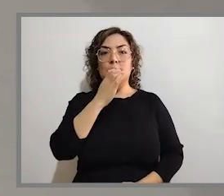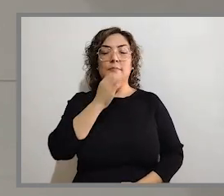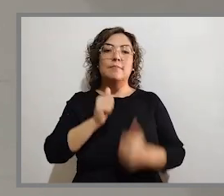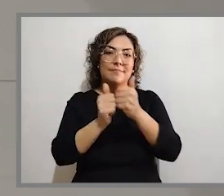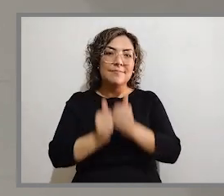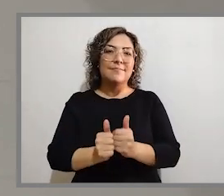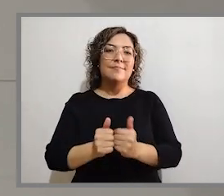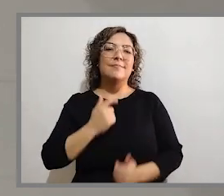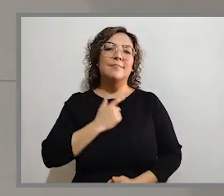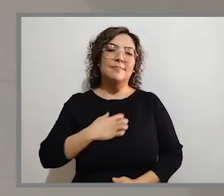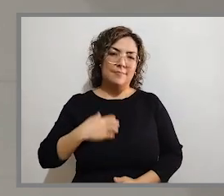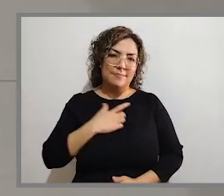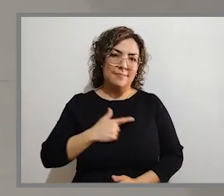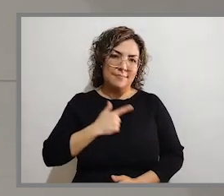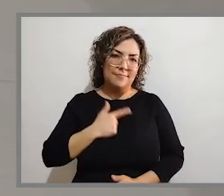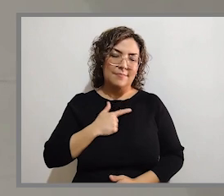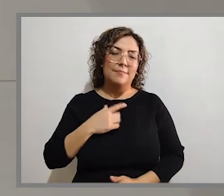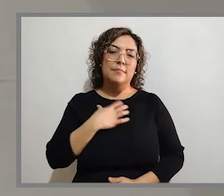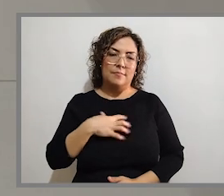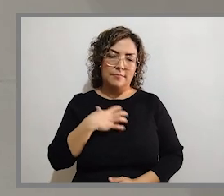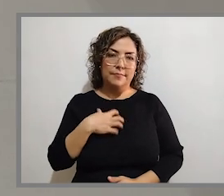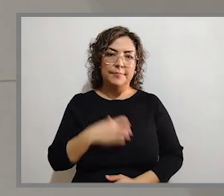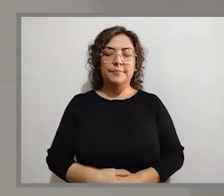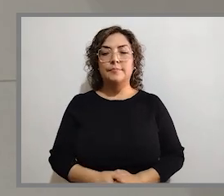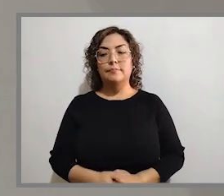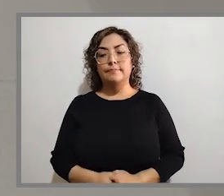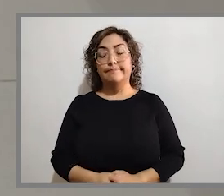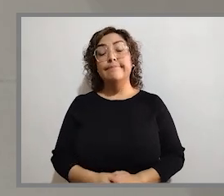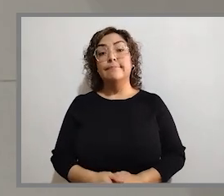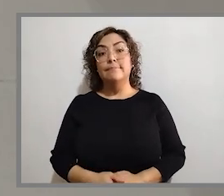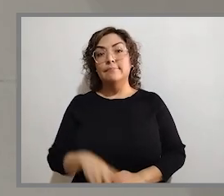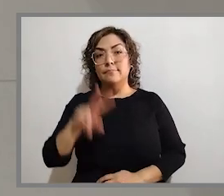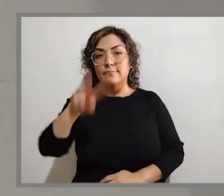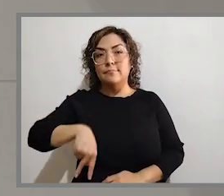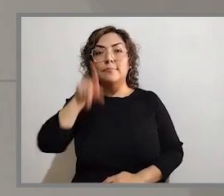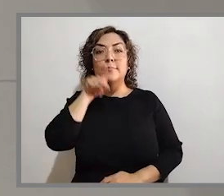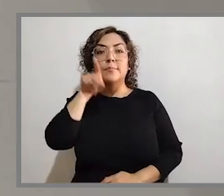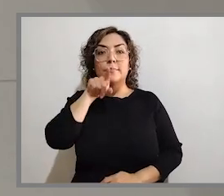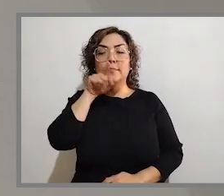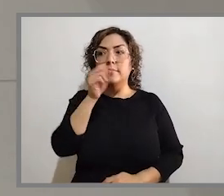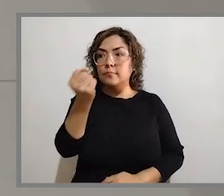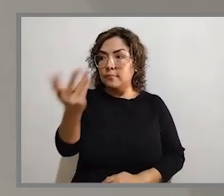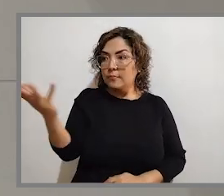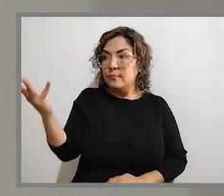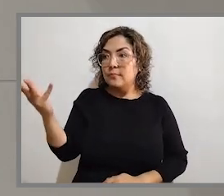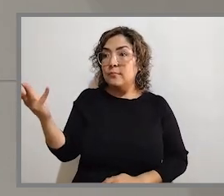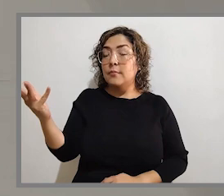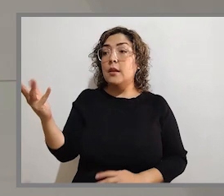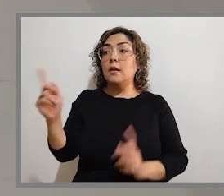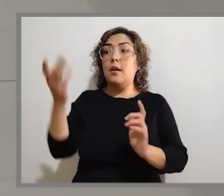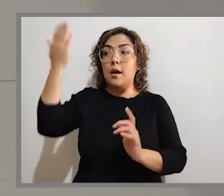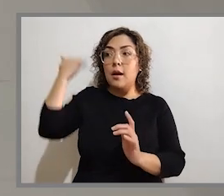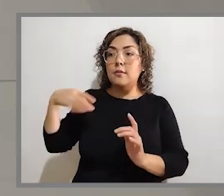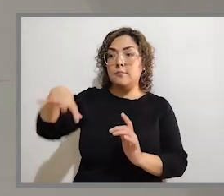además ver pues que esta unión, como siempre hacen, de aquellas mujeres que dejan el cargo con las que van a entrar, que me parece